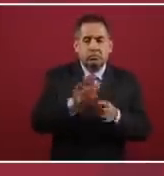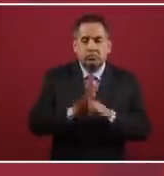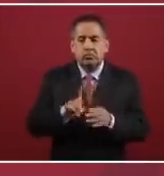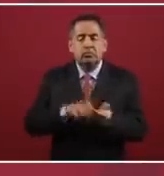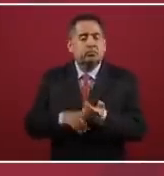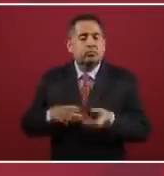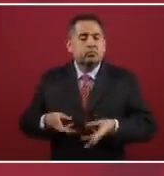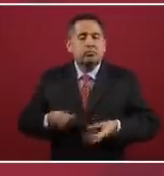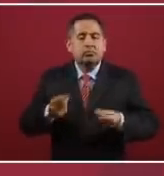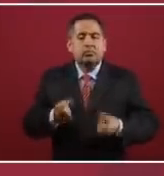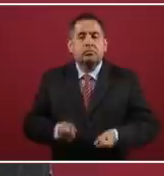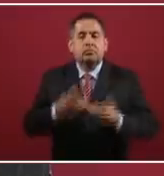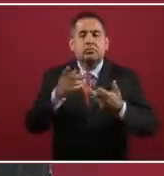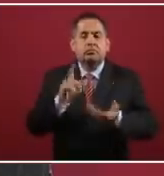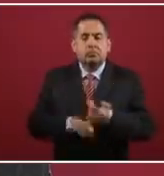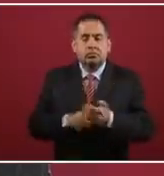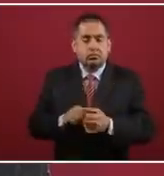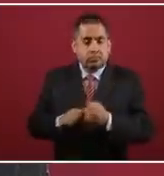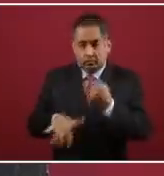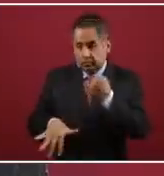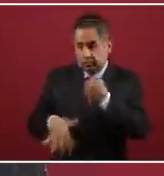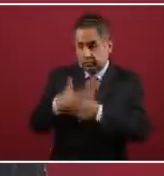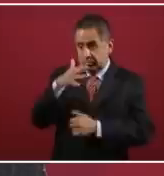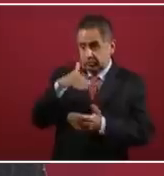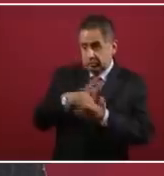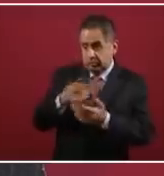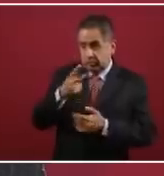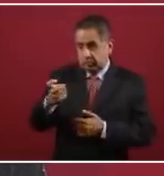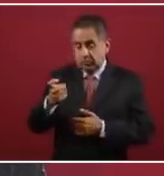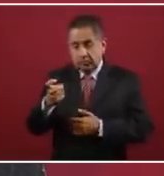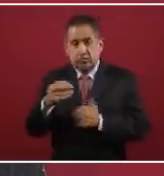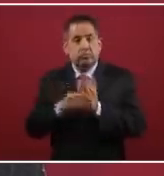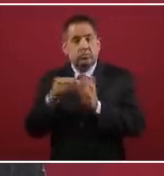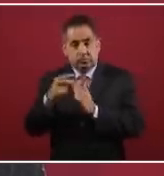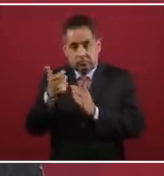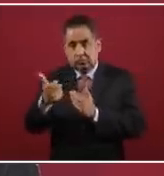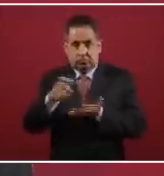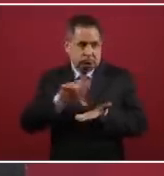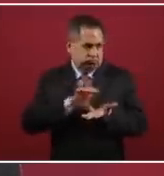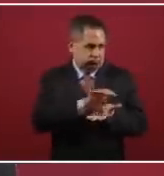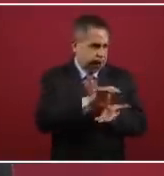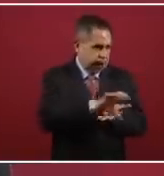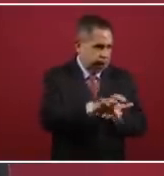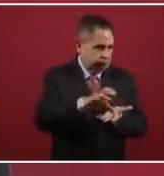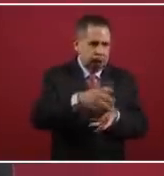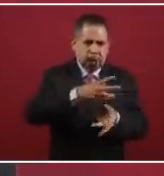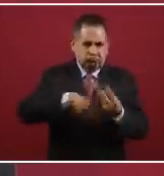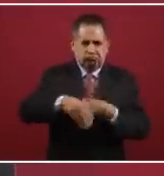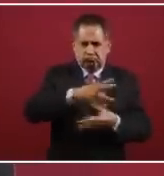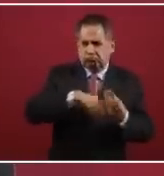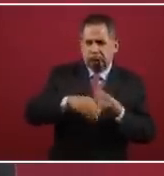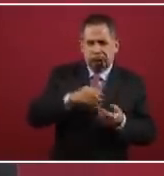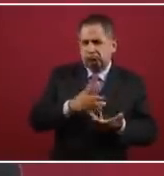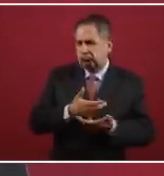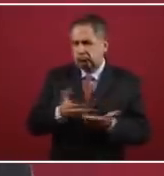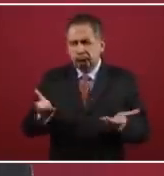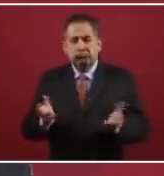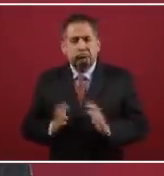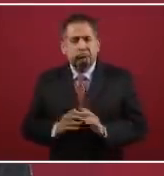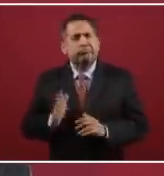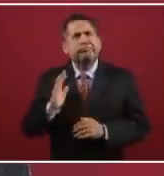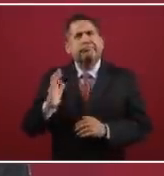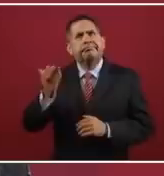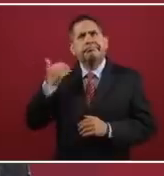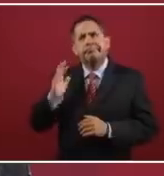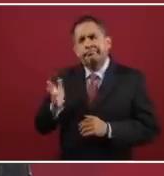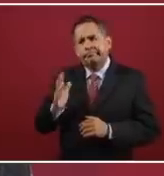gasto aproximado de 15.200 millones de pesos. de los cuales ya